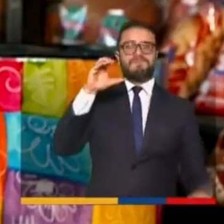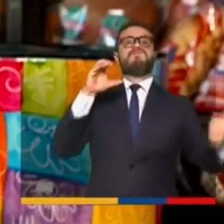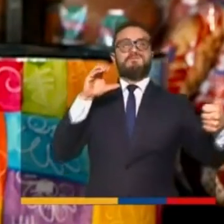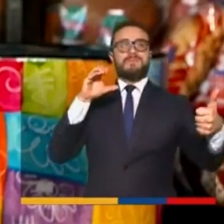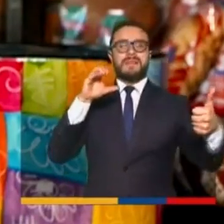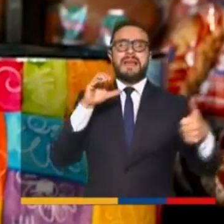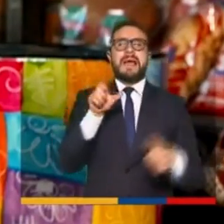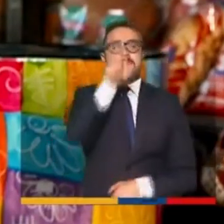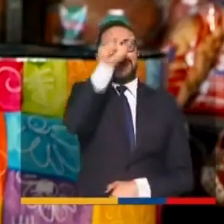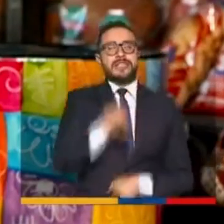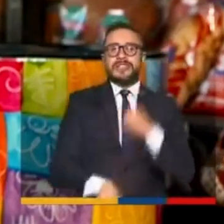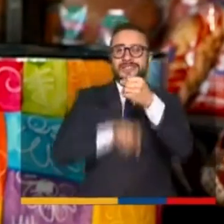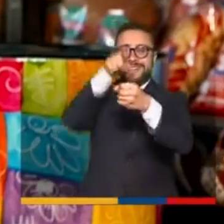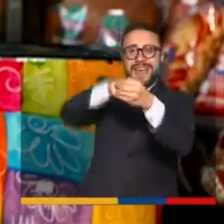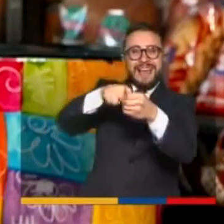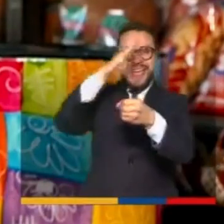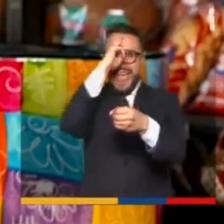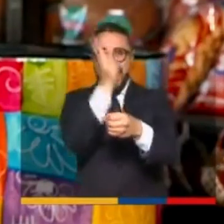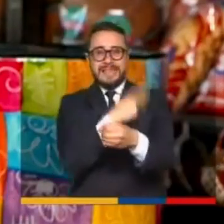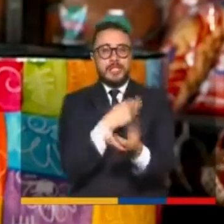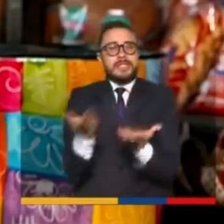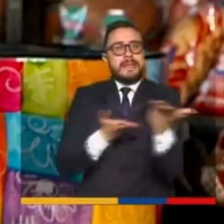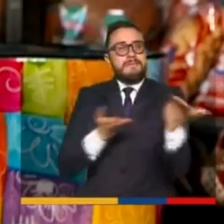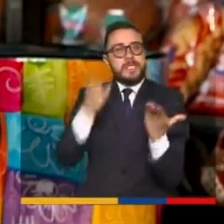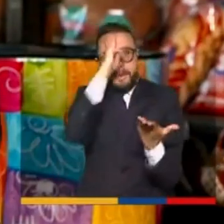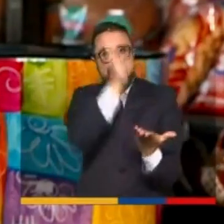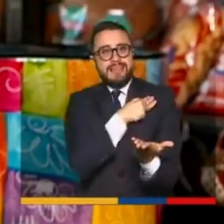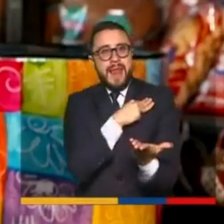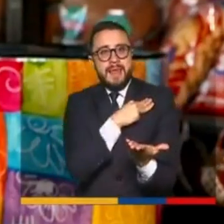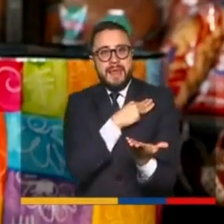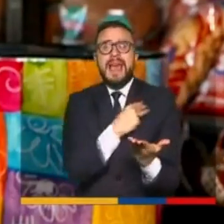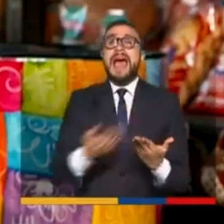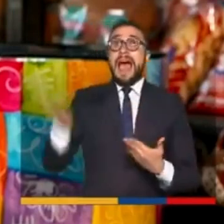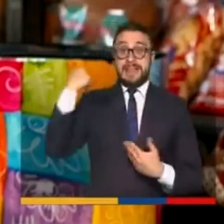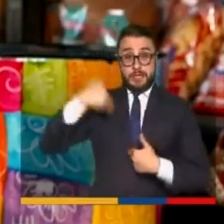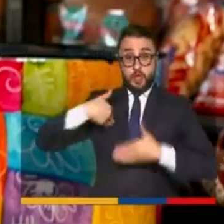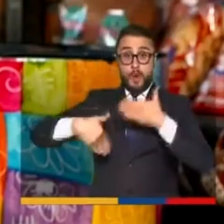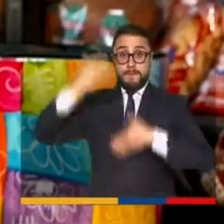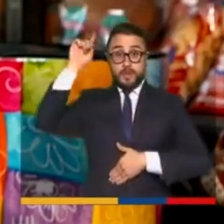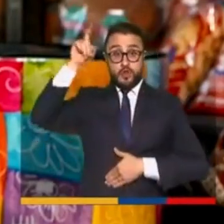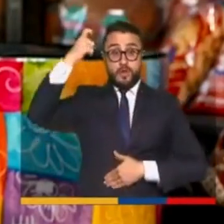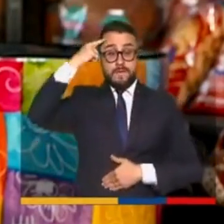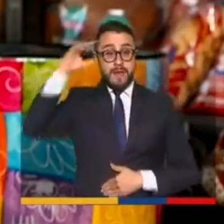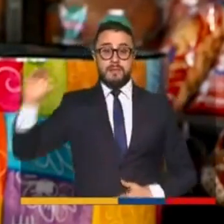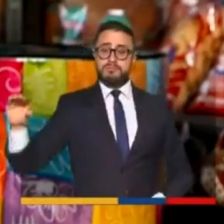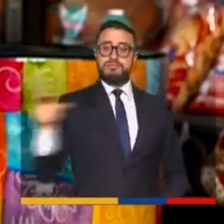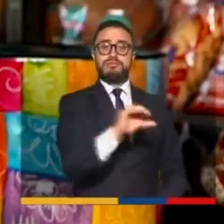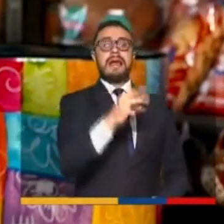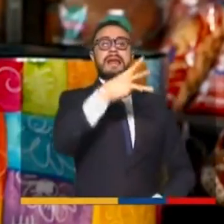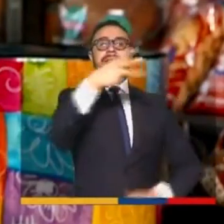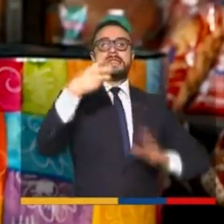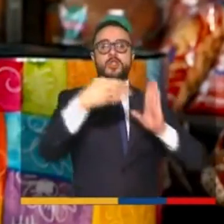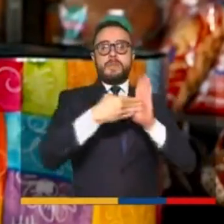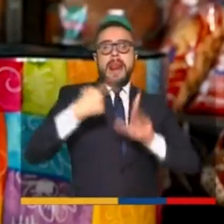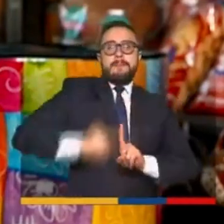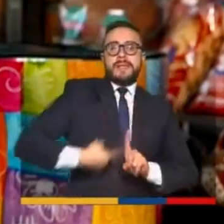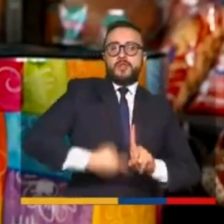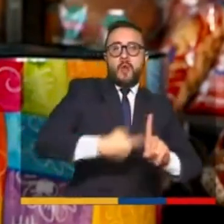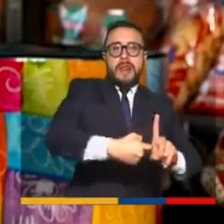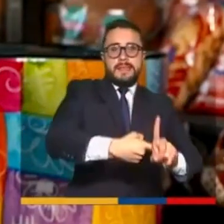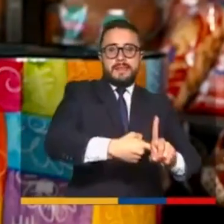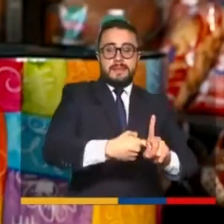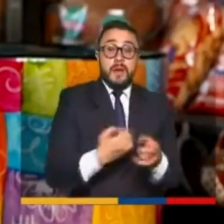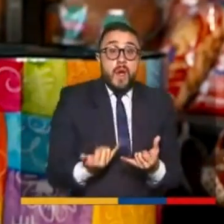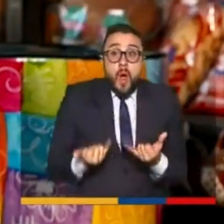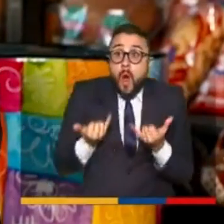a cumplir su servicio militar, se ganaba cuando yo llegué al gobierno 300.000 pesos mensuales.